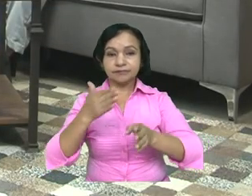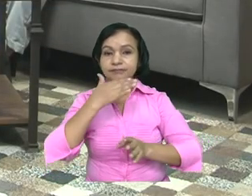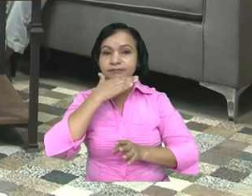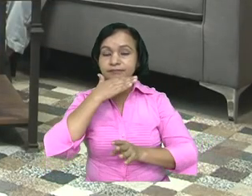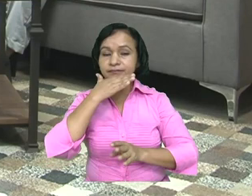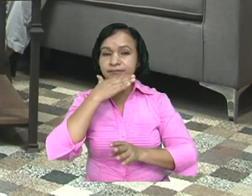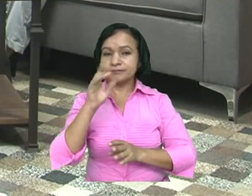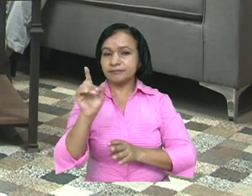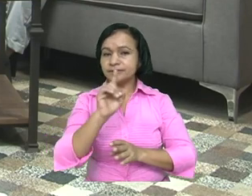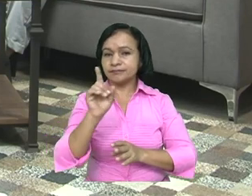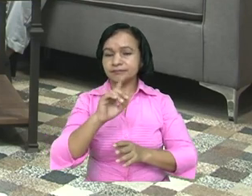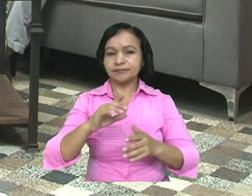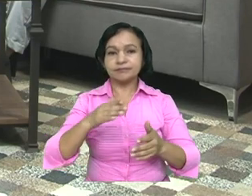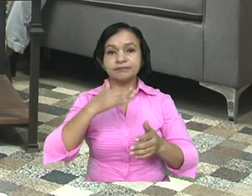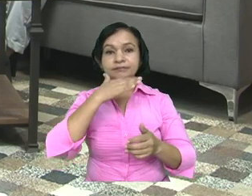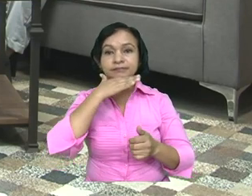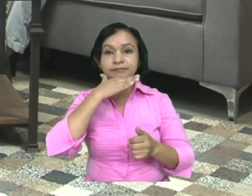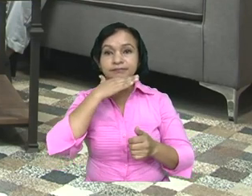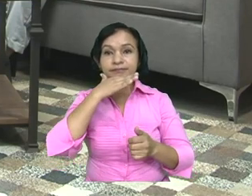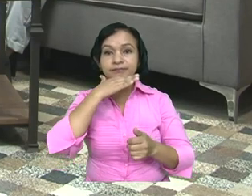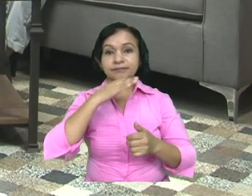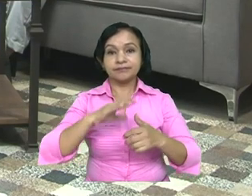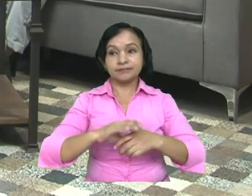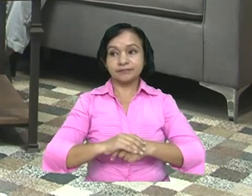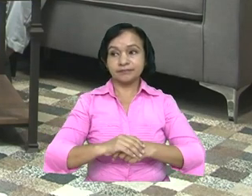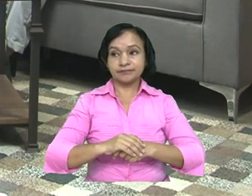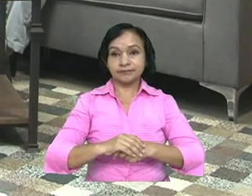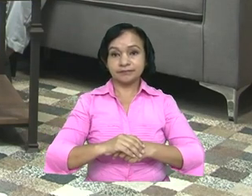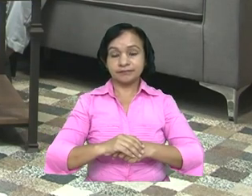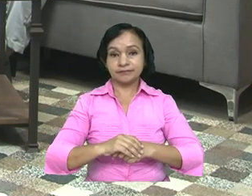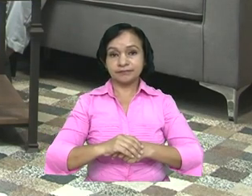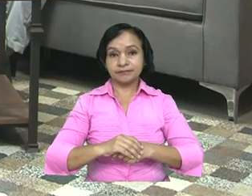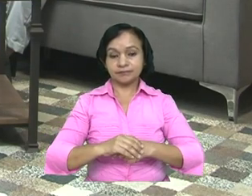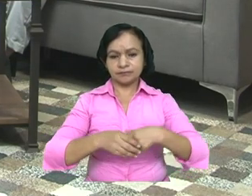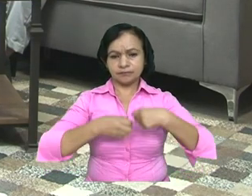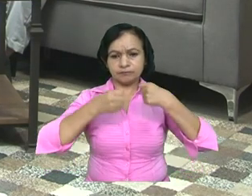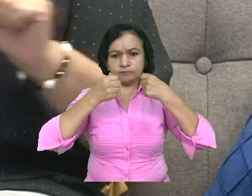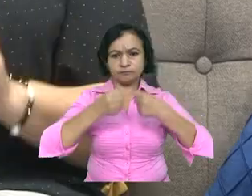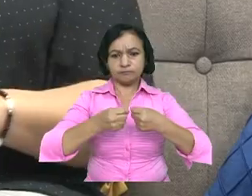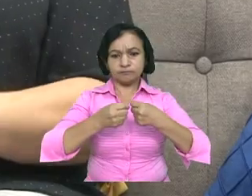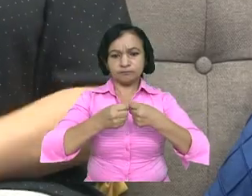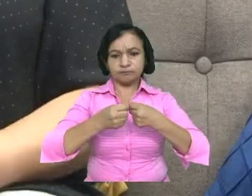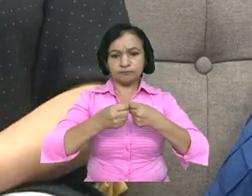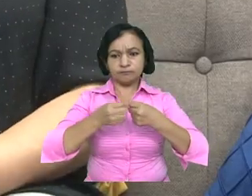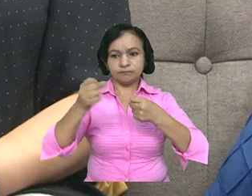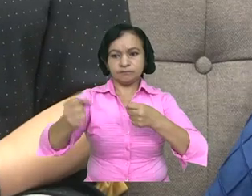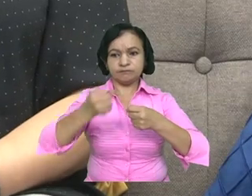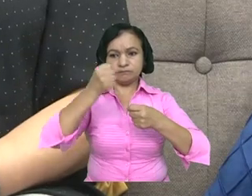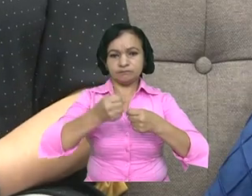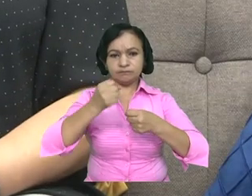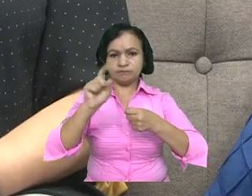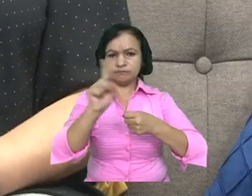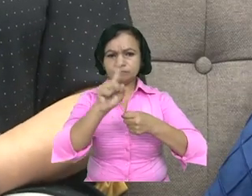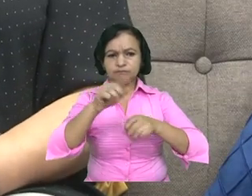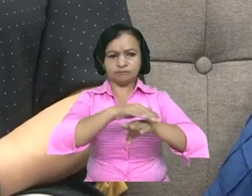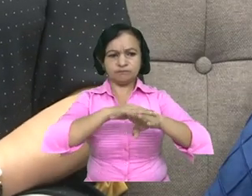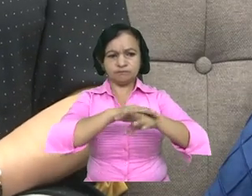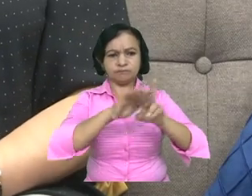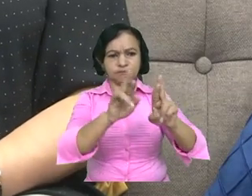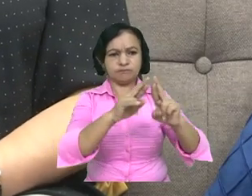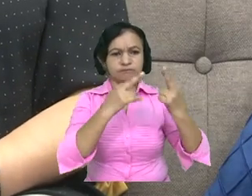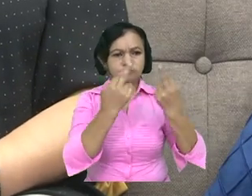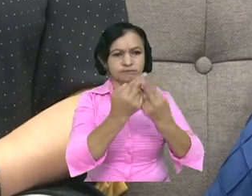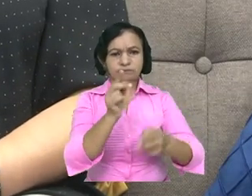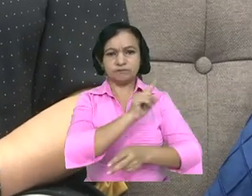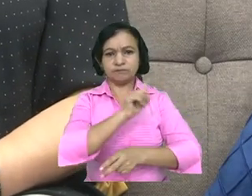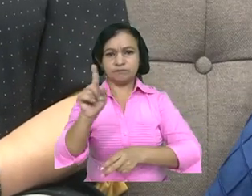difícil por eso. ¿Qué es lo difícil? Que a veces, por el poder que ejerce el hombre, no las dejen participar. Y